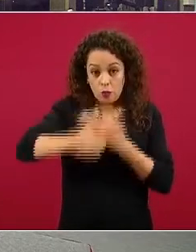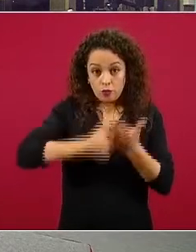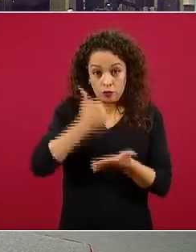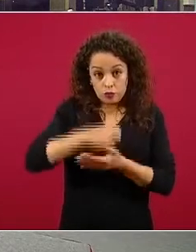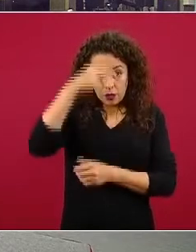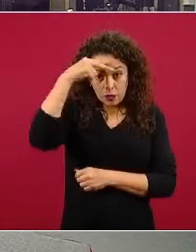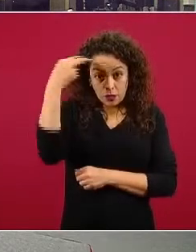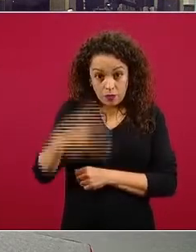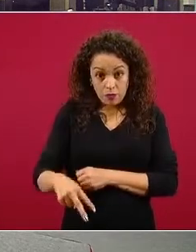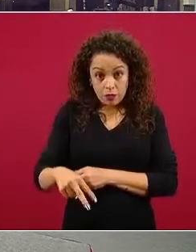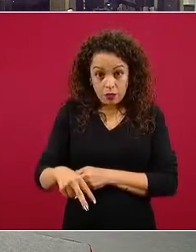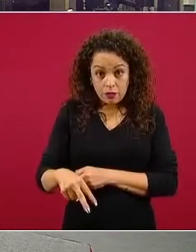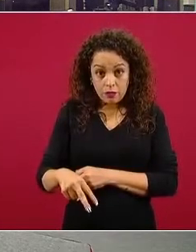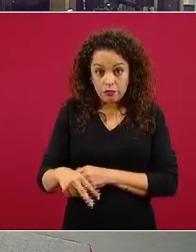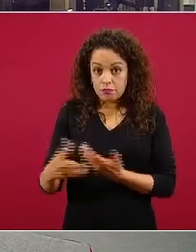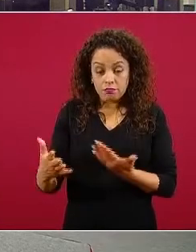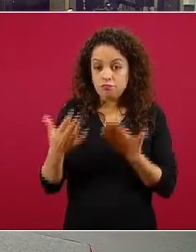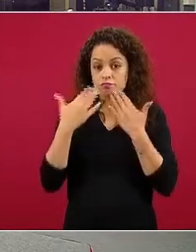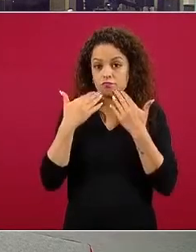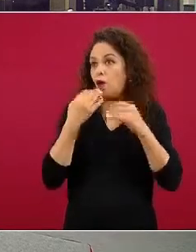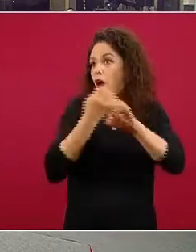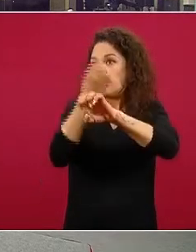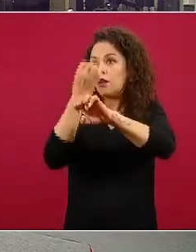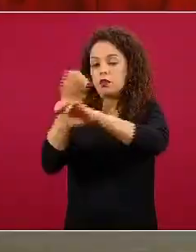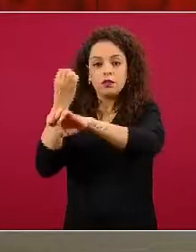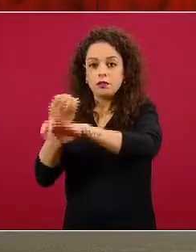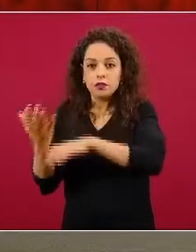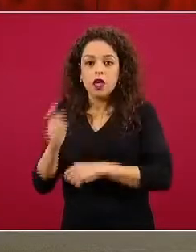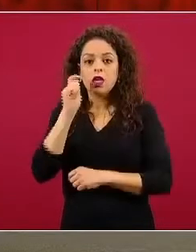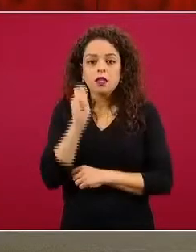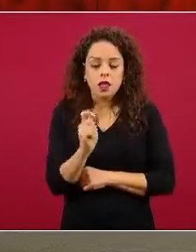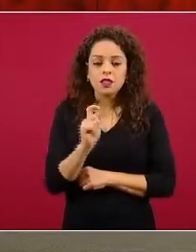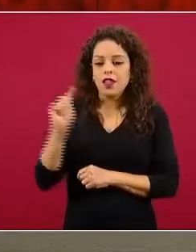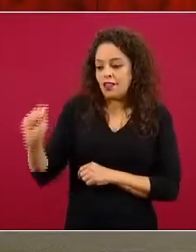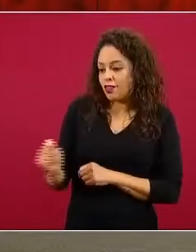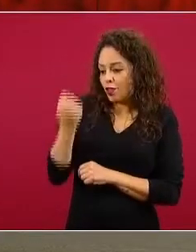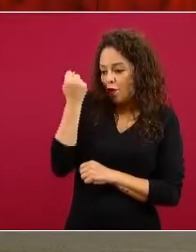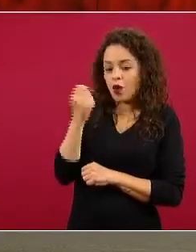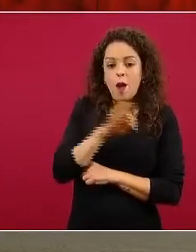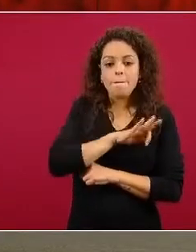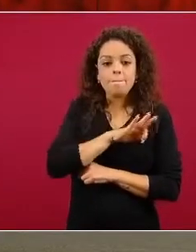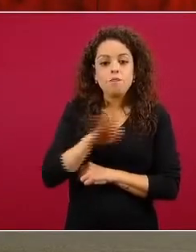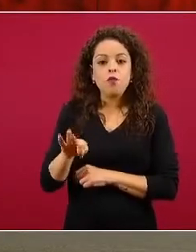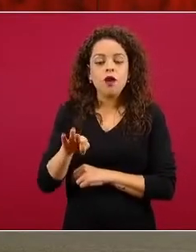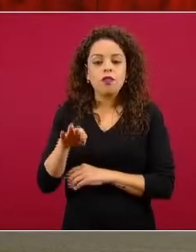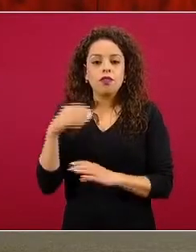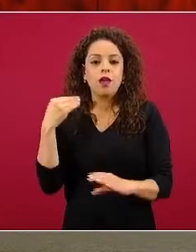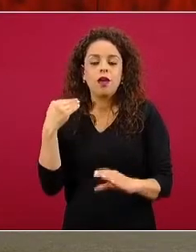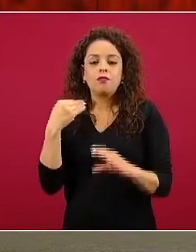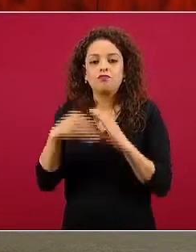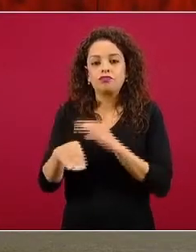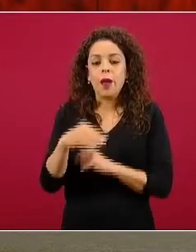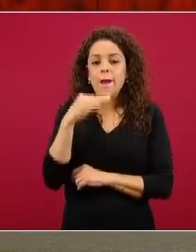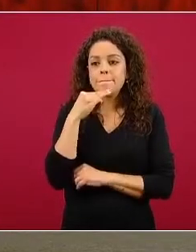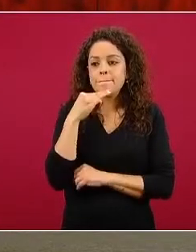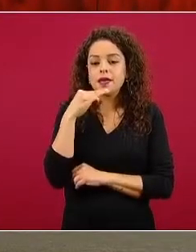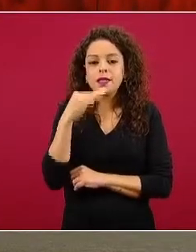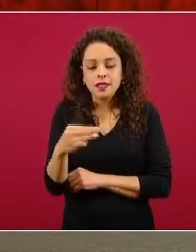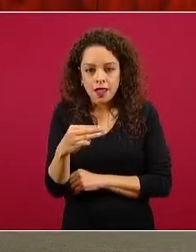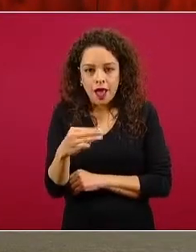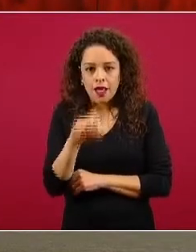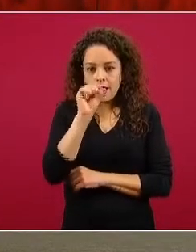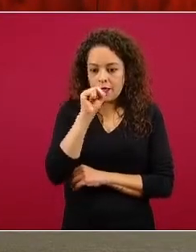existe en todas las entidades federativas, existe un recurso tecnológico donde se puede mandar un mensaje de texto, SMS